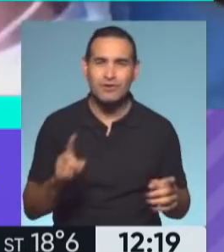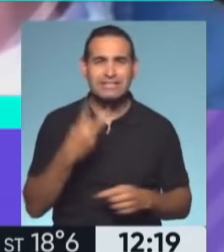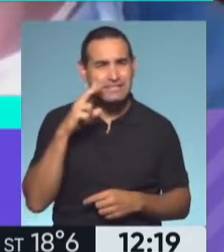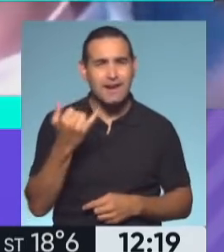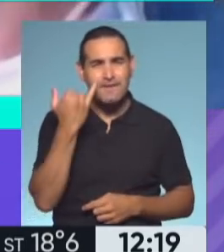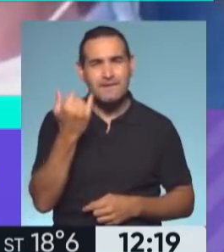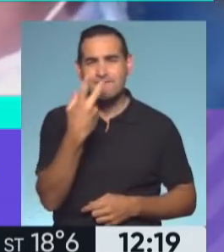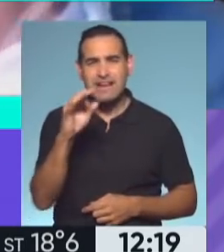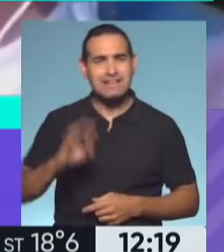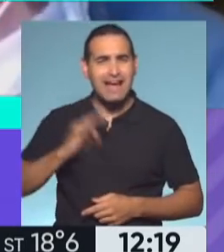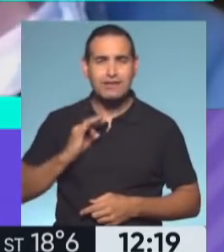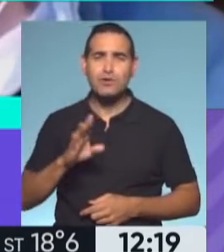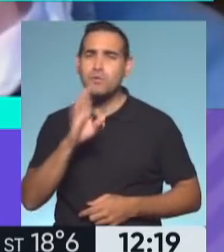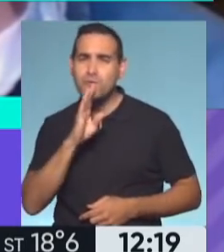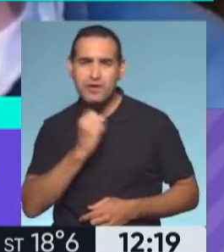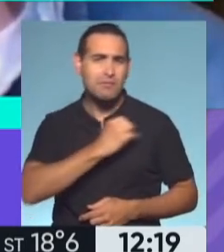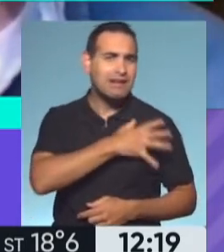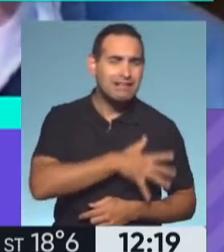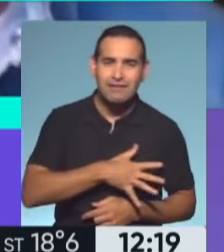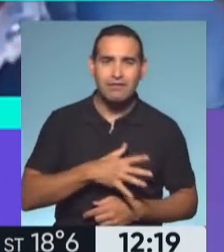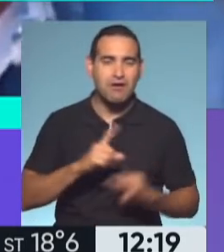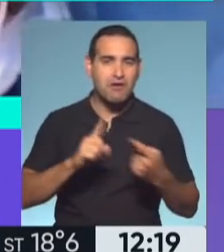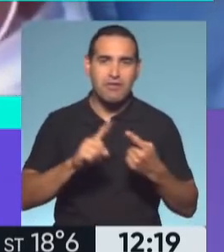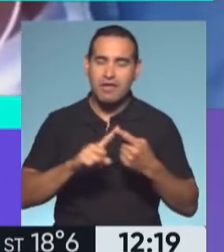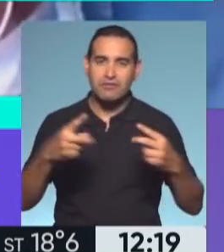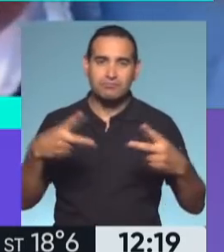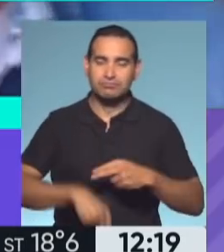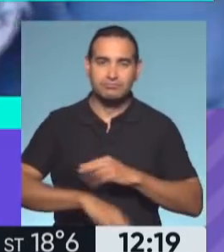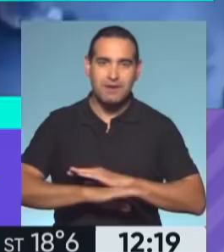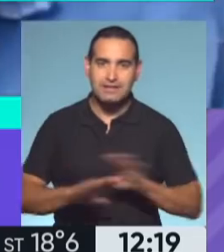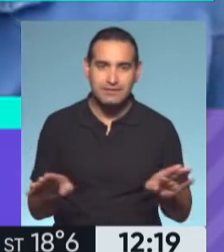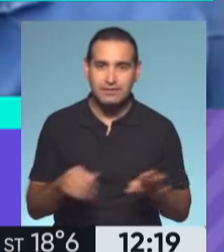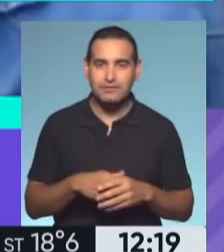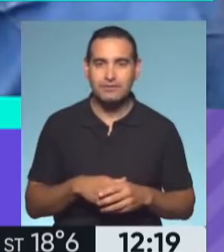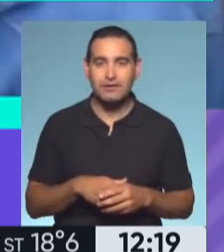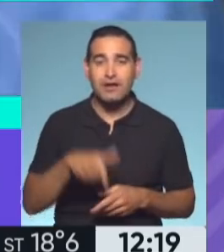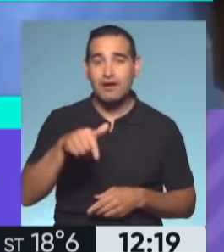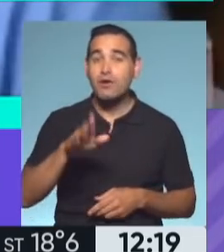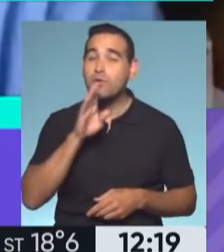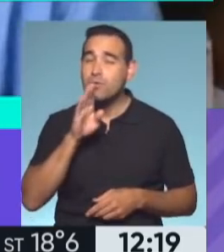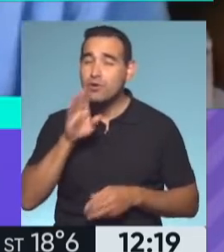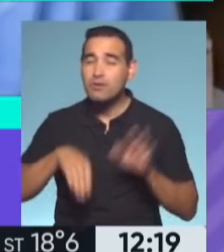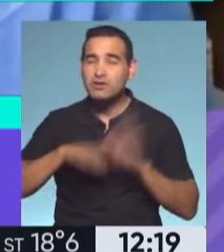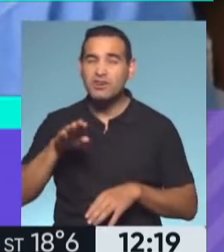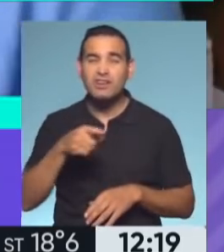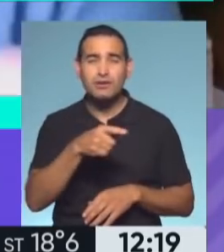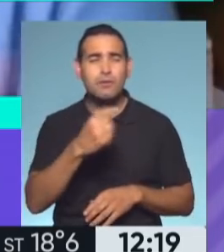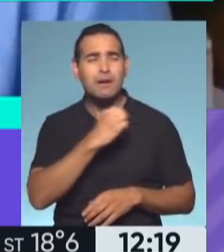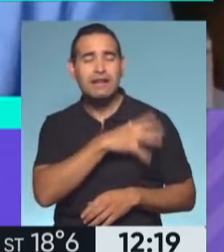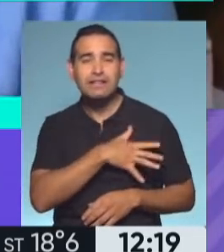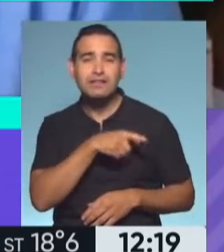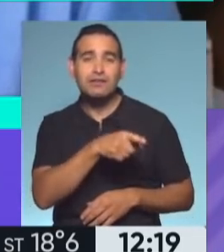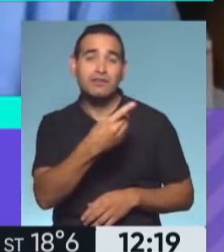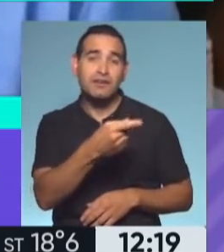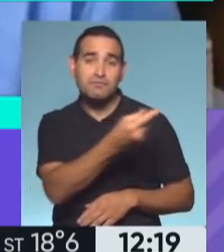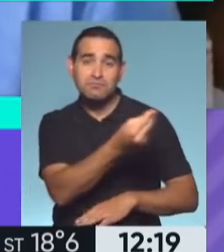20 años israelíes y palestinos estaban mucho más en contacto. Yo creo que actualmente la mayoría de los israelíes, lo que conocen de los palestinos, son los palestinos que